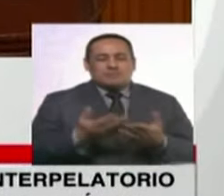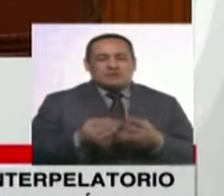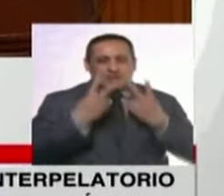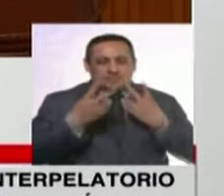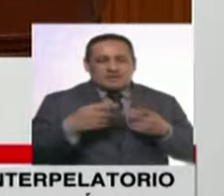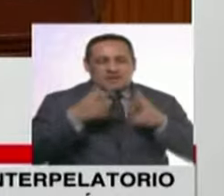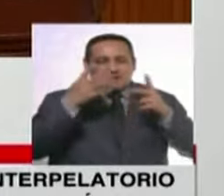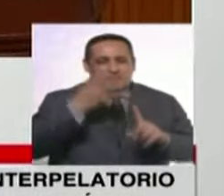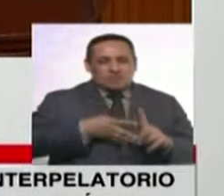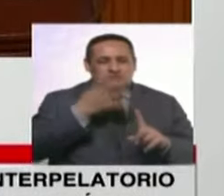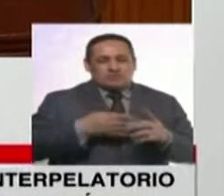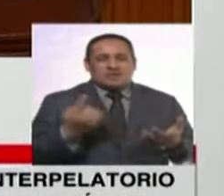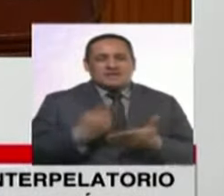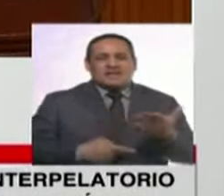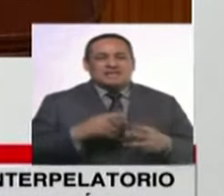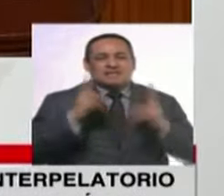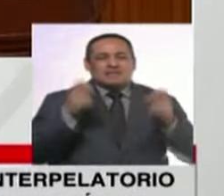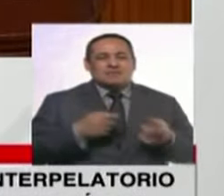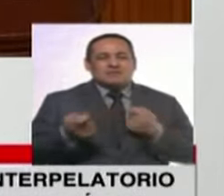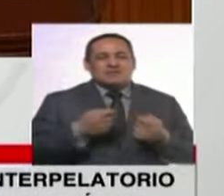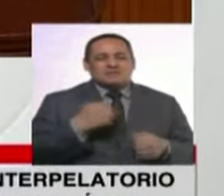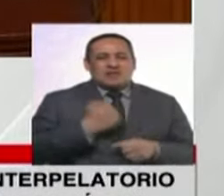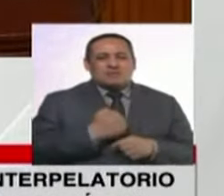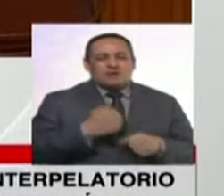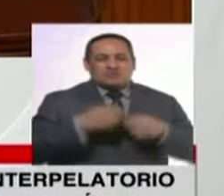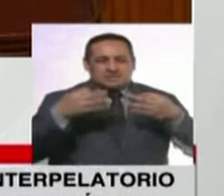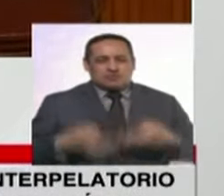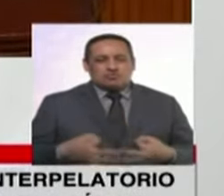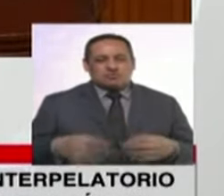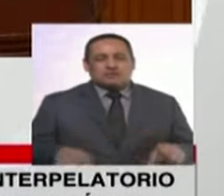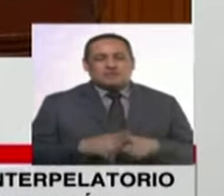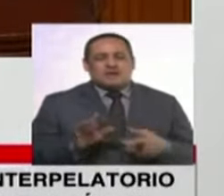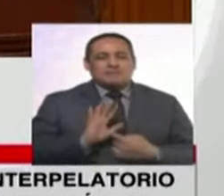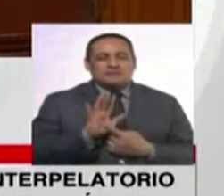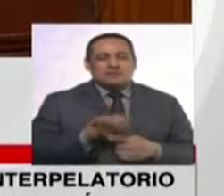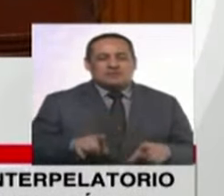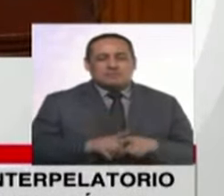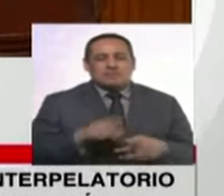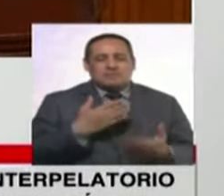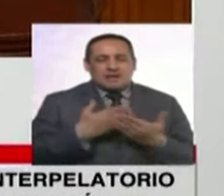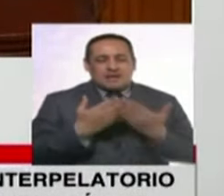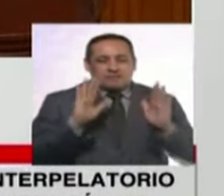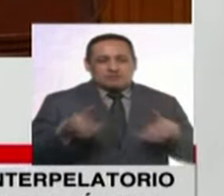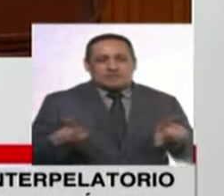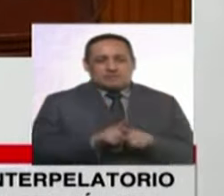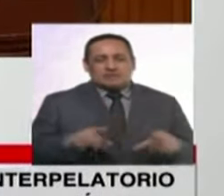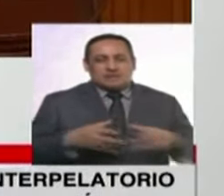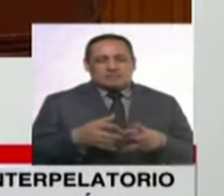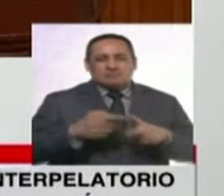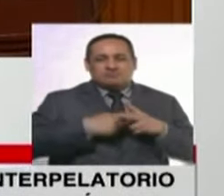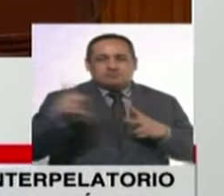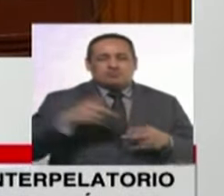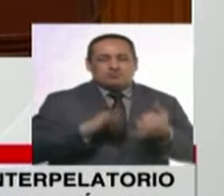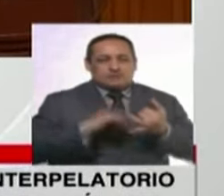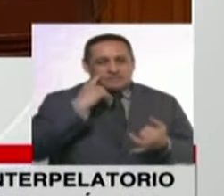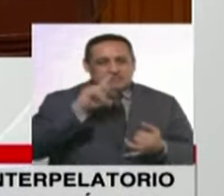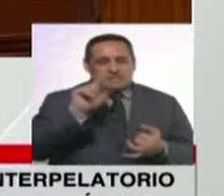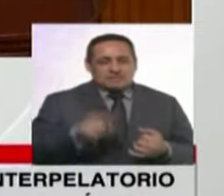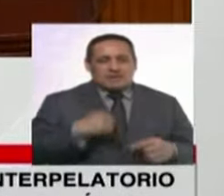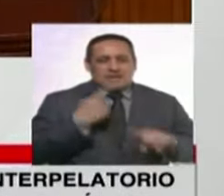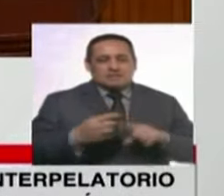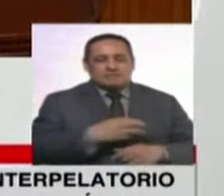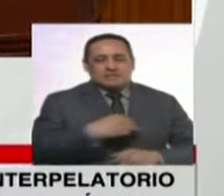de medición Qué medidas administrativas y operativas concretas ha dispuesto para la captura de los prófugos Juan Silva ex